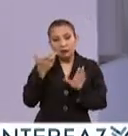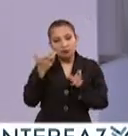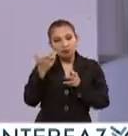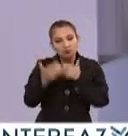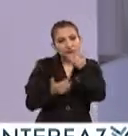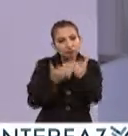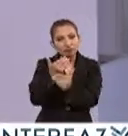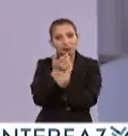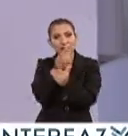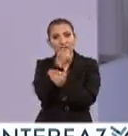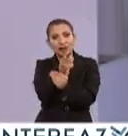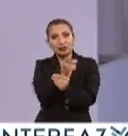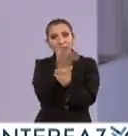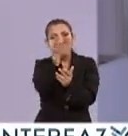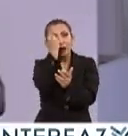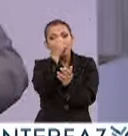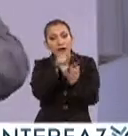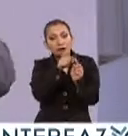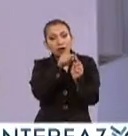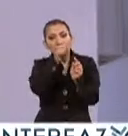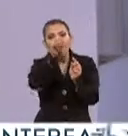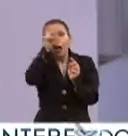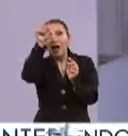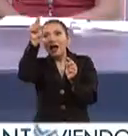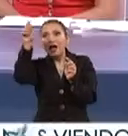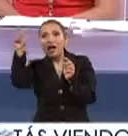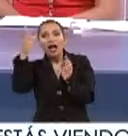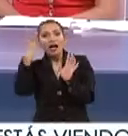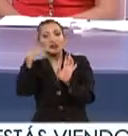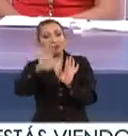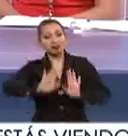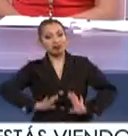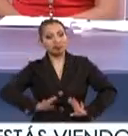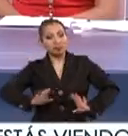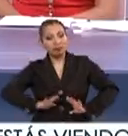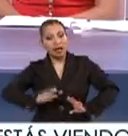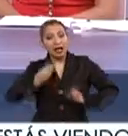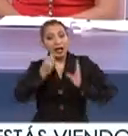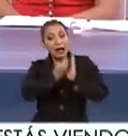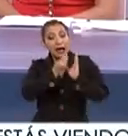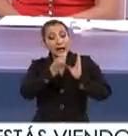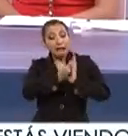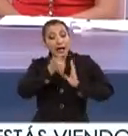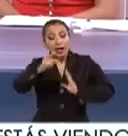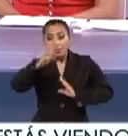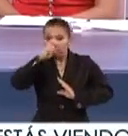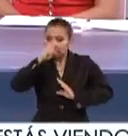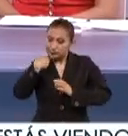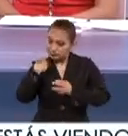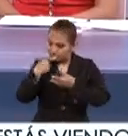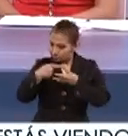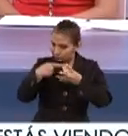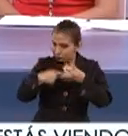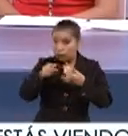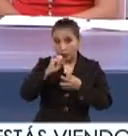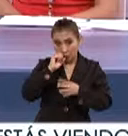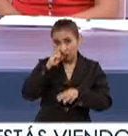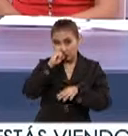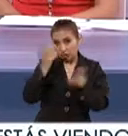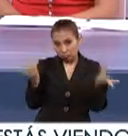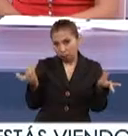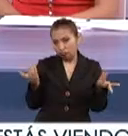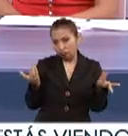o la famosa curva de aprendizaje, pero es el estilo de llevar la clase y de exigir, porque hay que